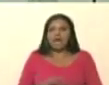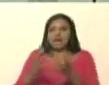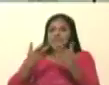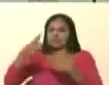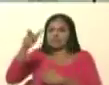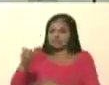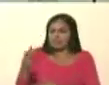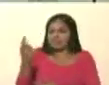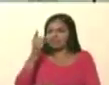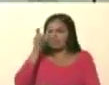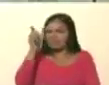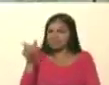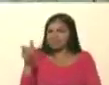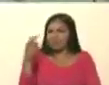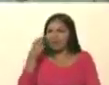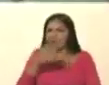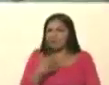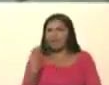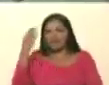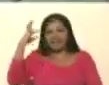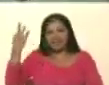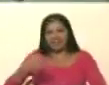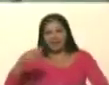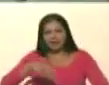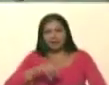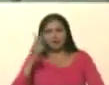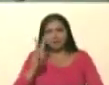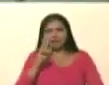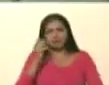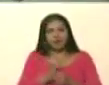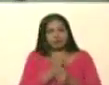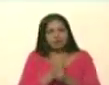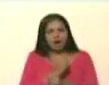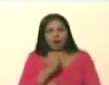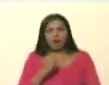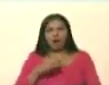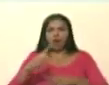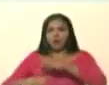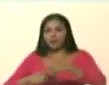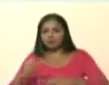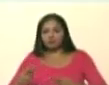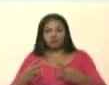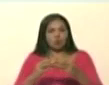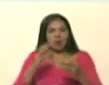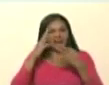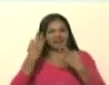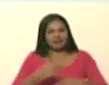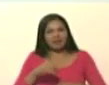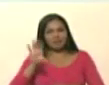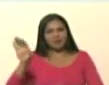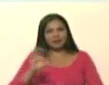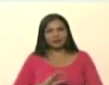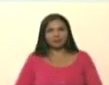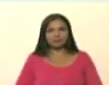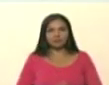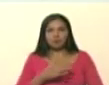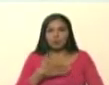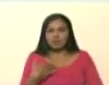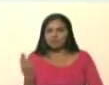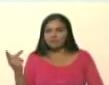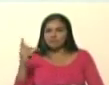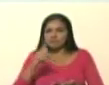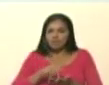que han creído y creen en el trabajo en la producción creen en su país quise venir hoy